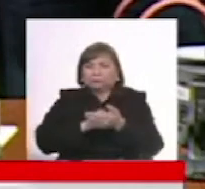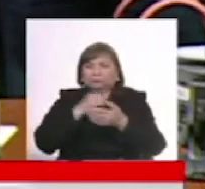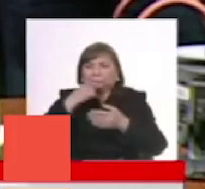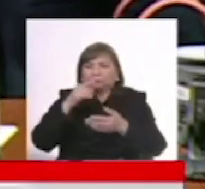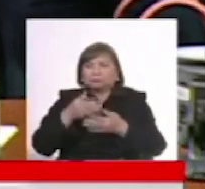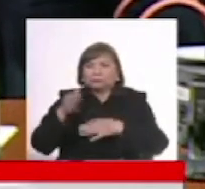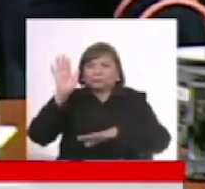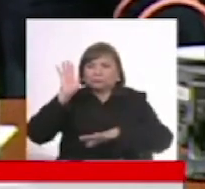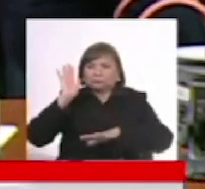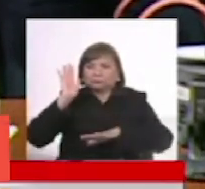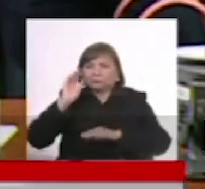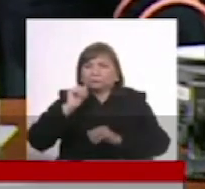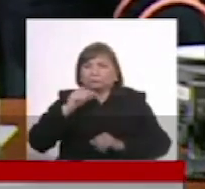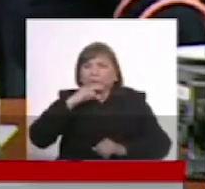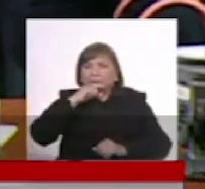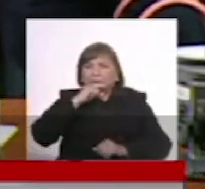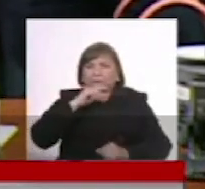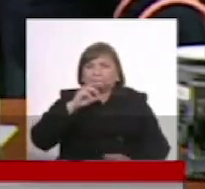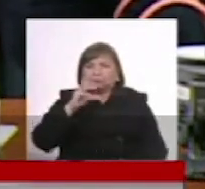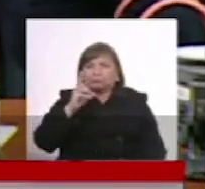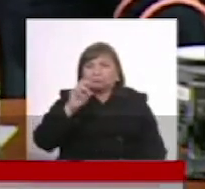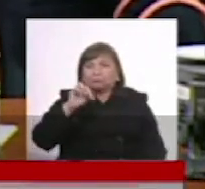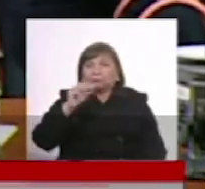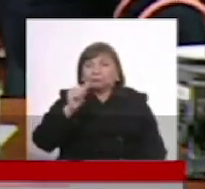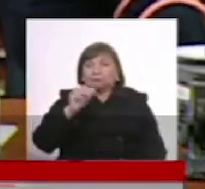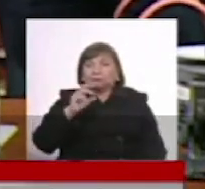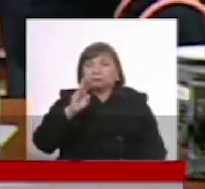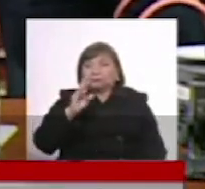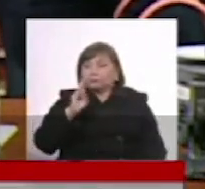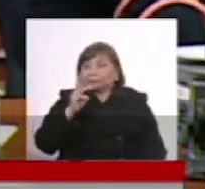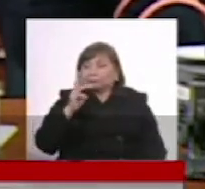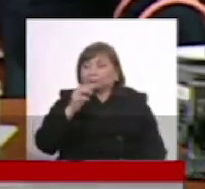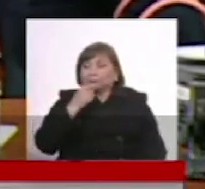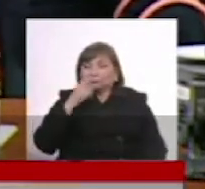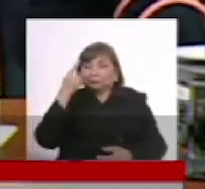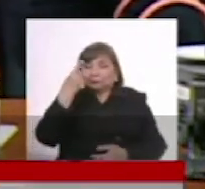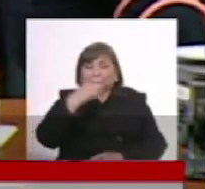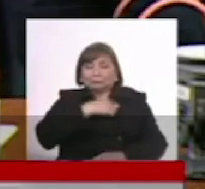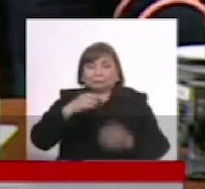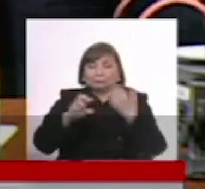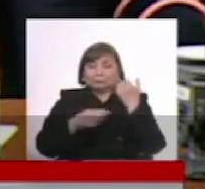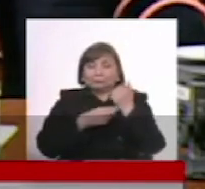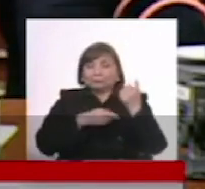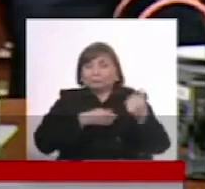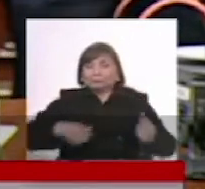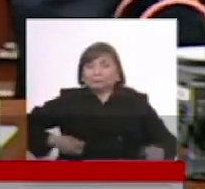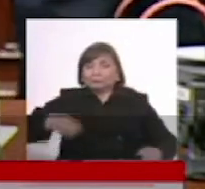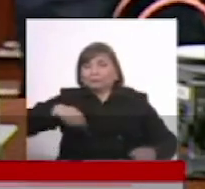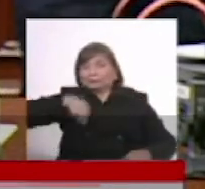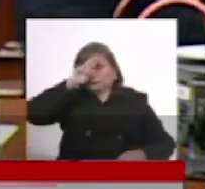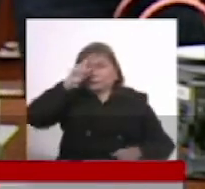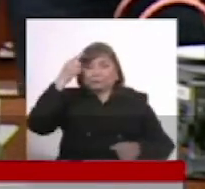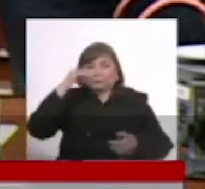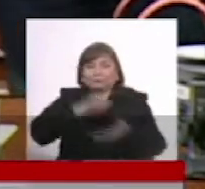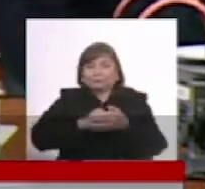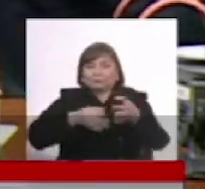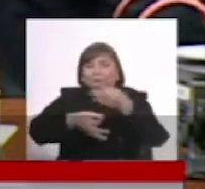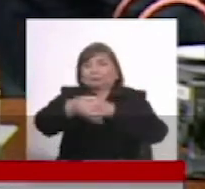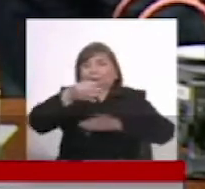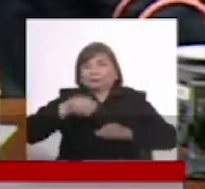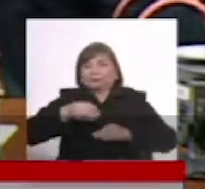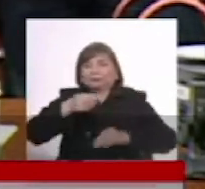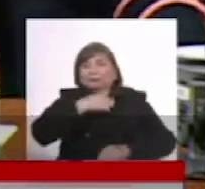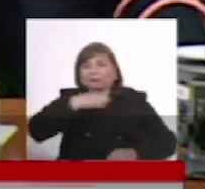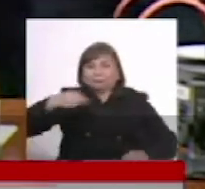tomará juramento a la señora Dina Boluarte Segarra, primera vicepresidenta de la República, para que asuma